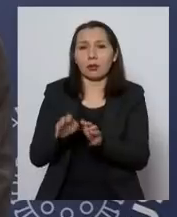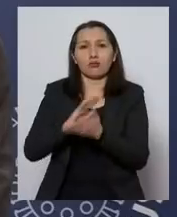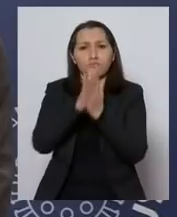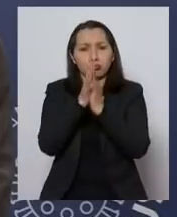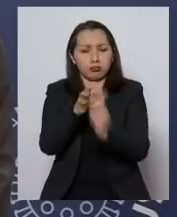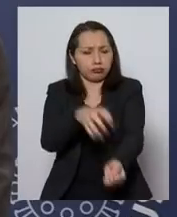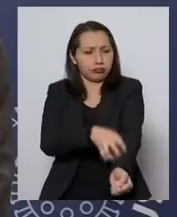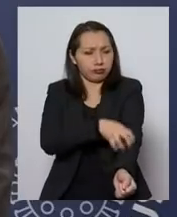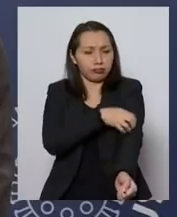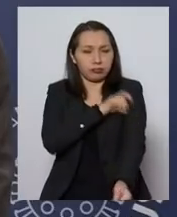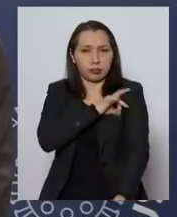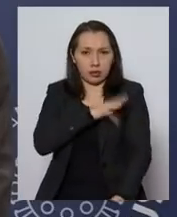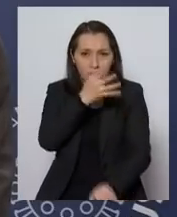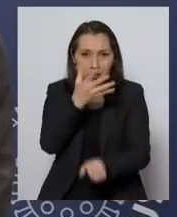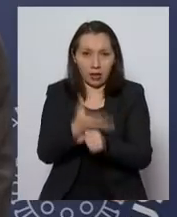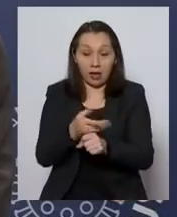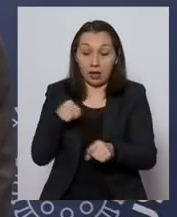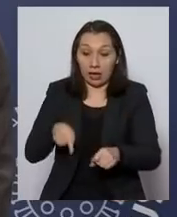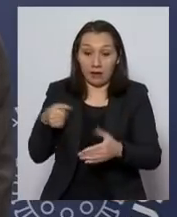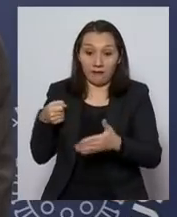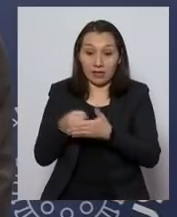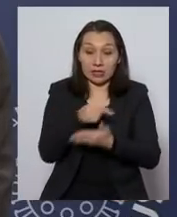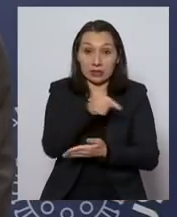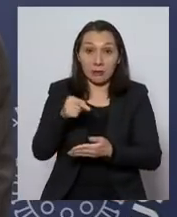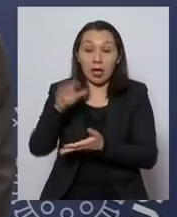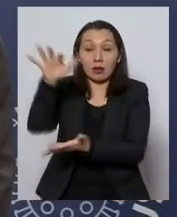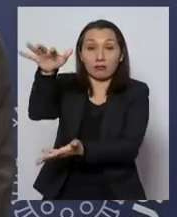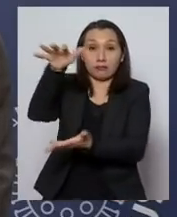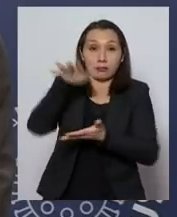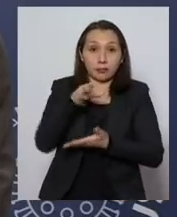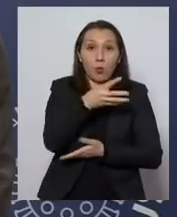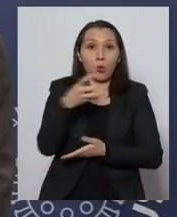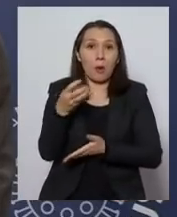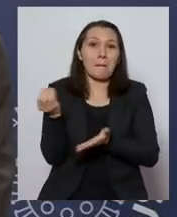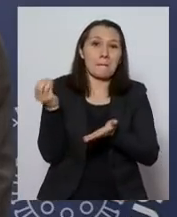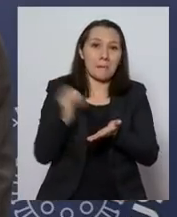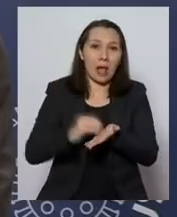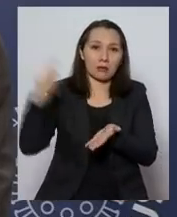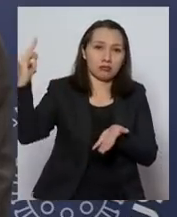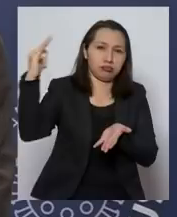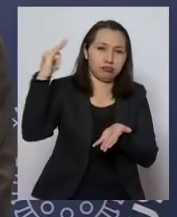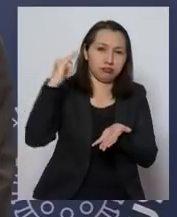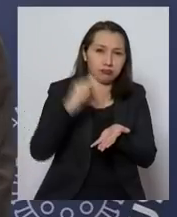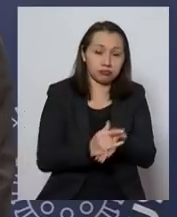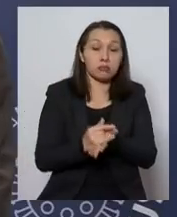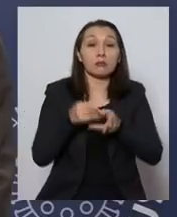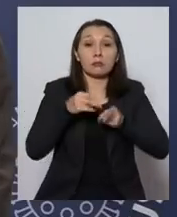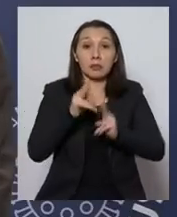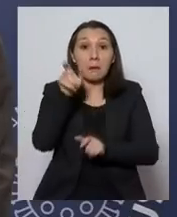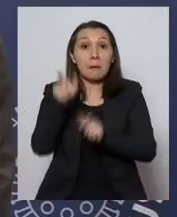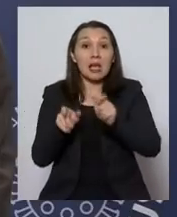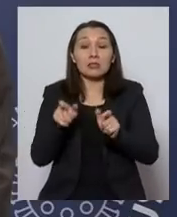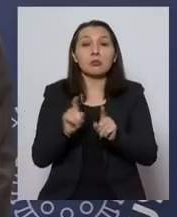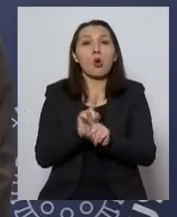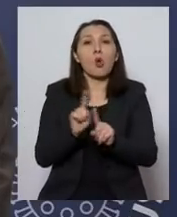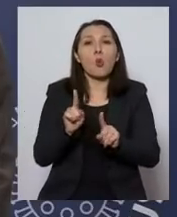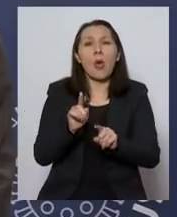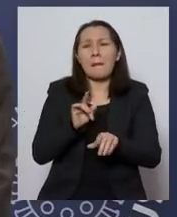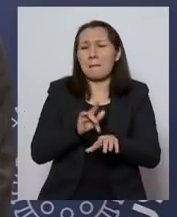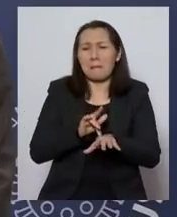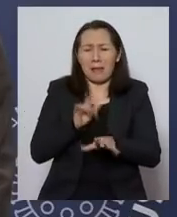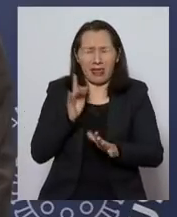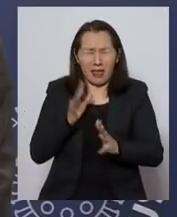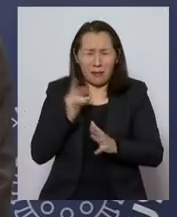Chile, y este fin de semana llegan 400 más, que permiten a personas que no están en